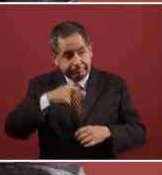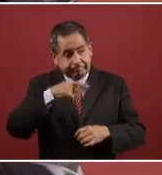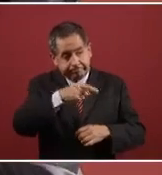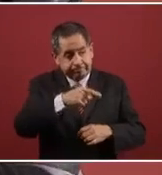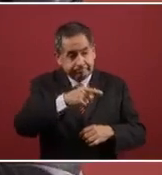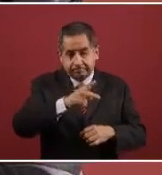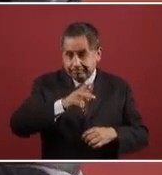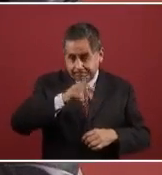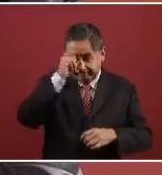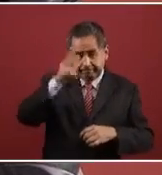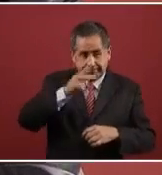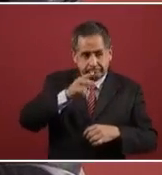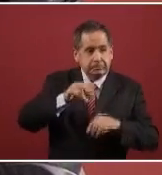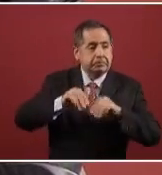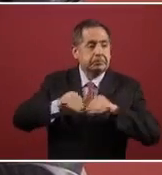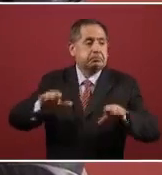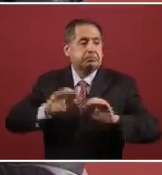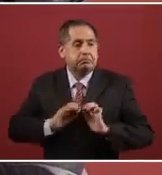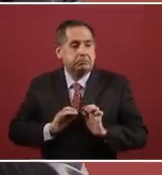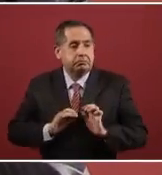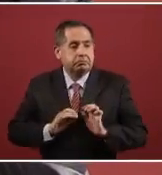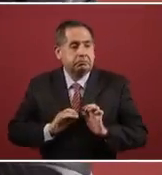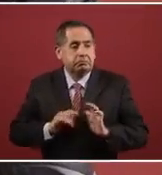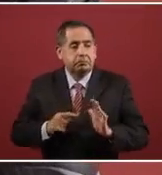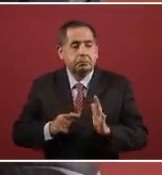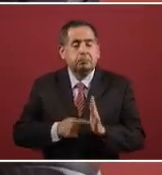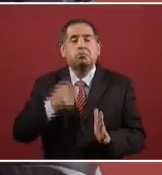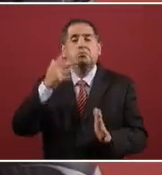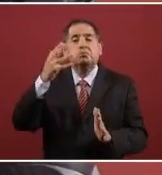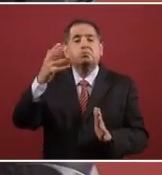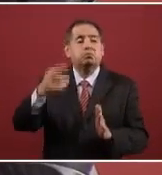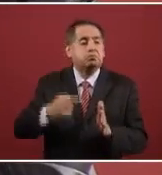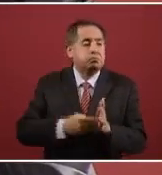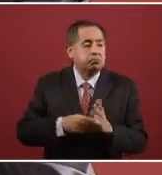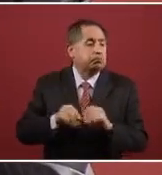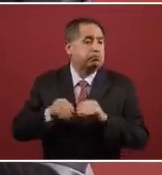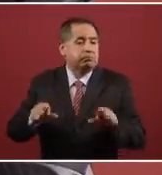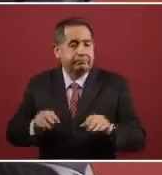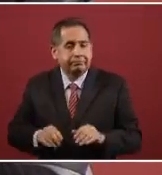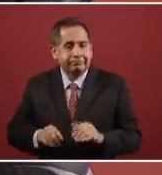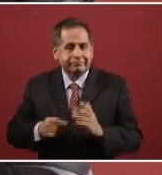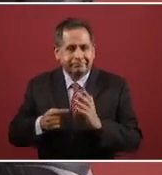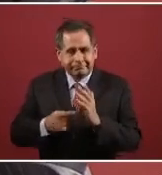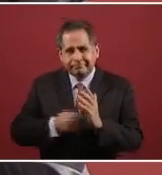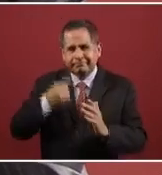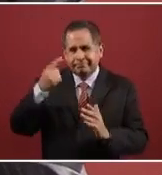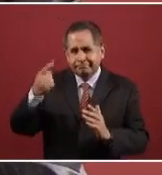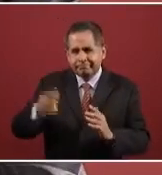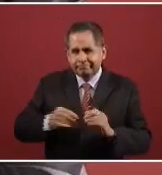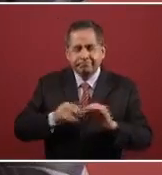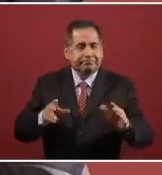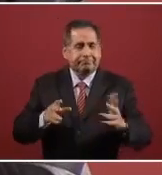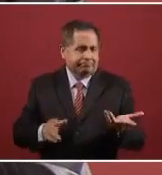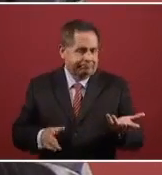de violencia, se informaba sobre el